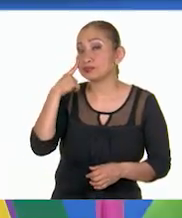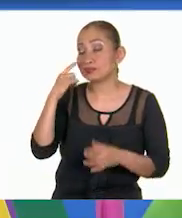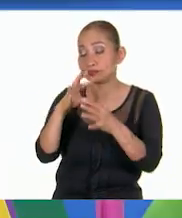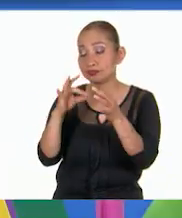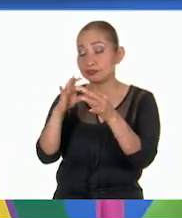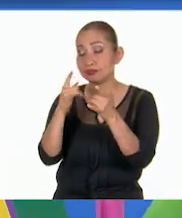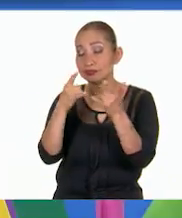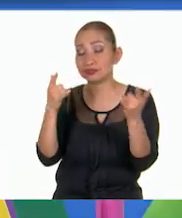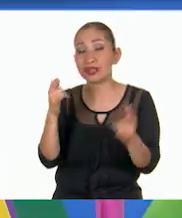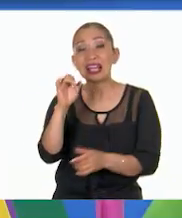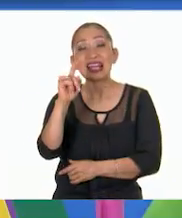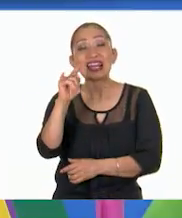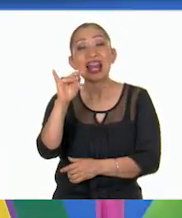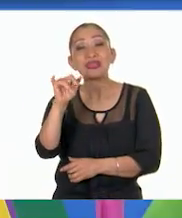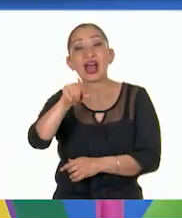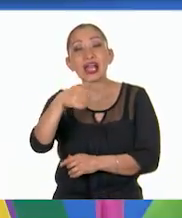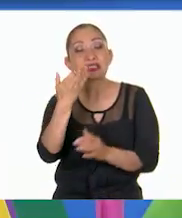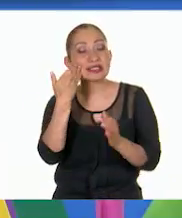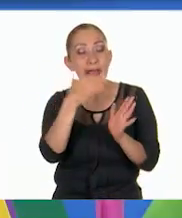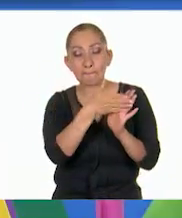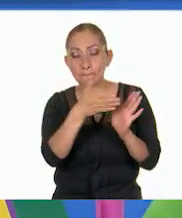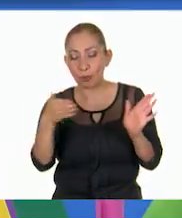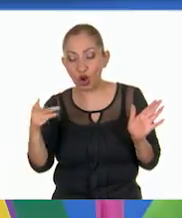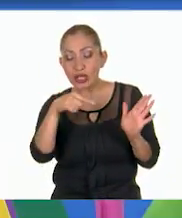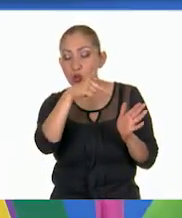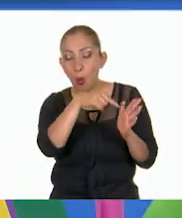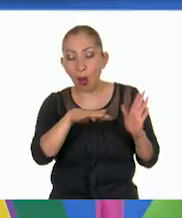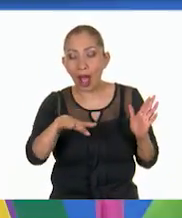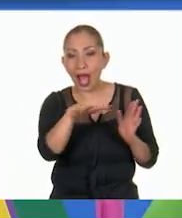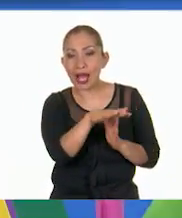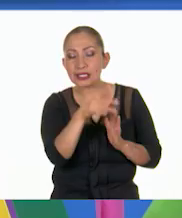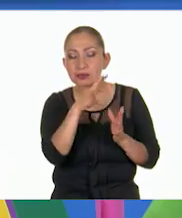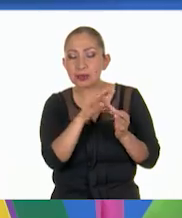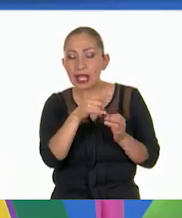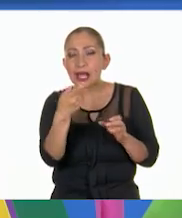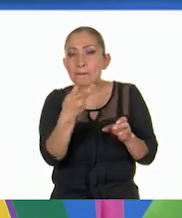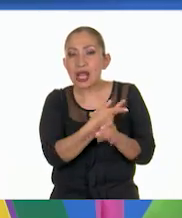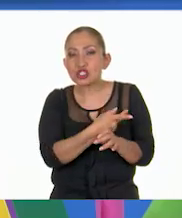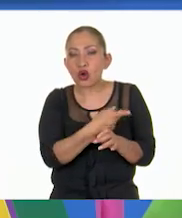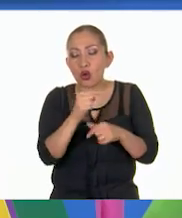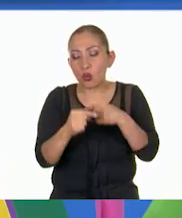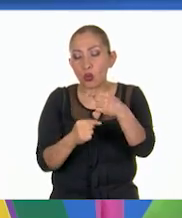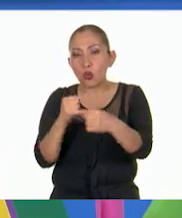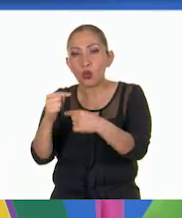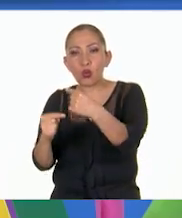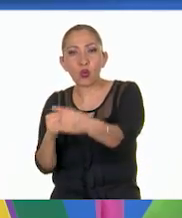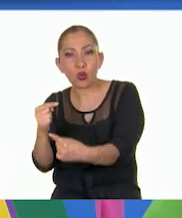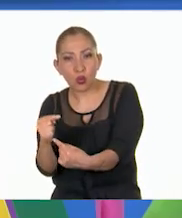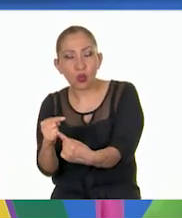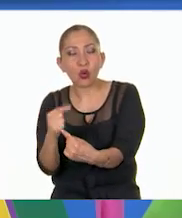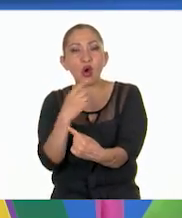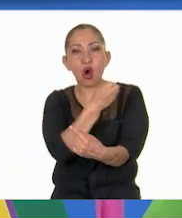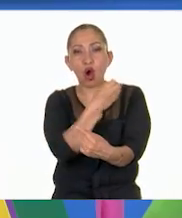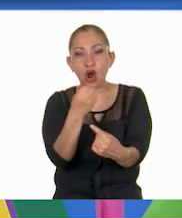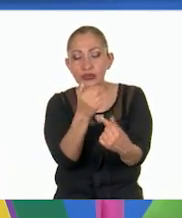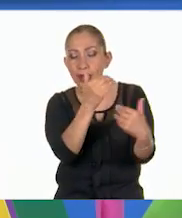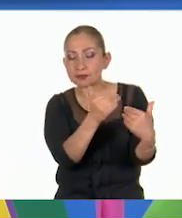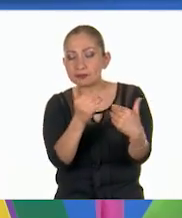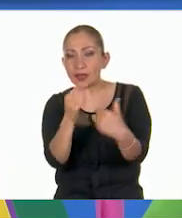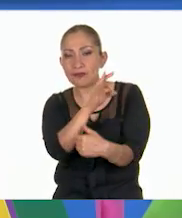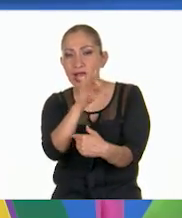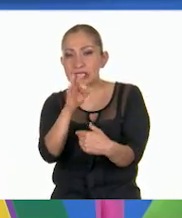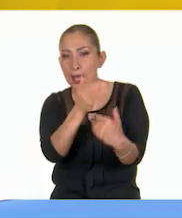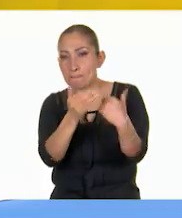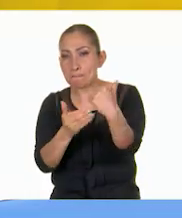relata corresponde a un espacio y tiempo determinados y que describen una sucesión de acontecimientos ordenados